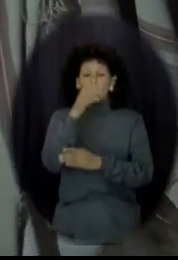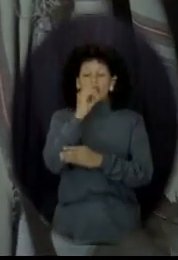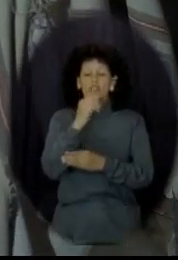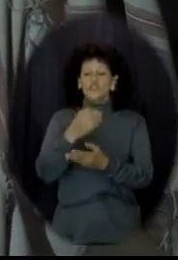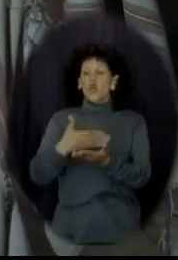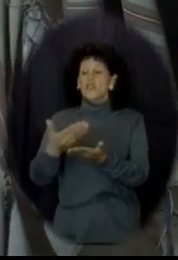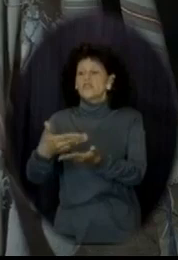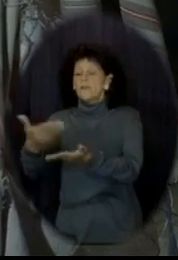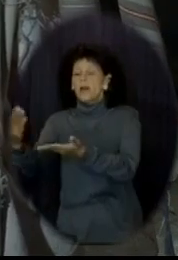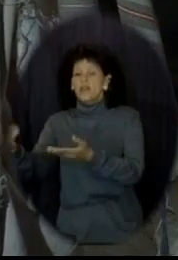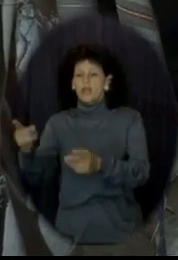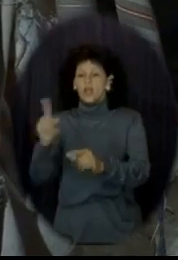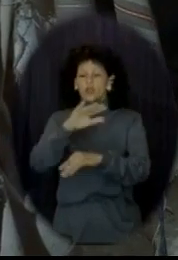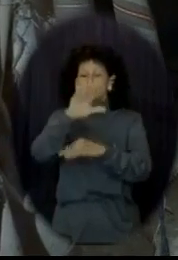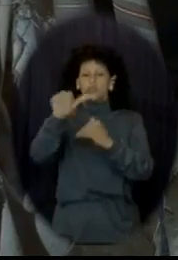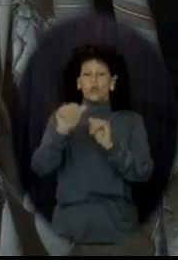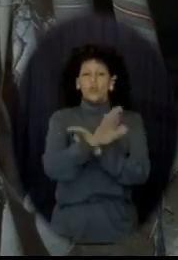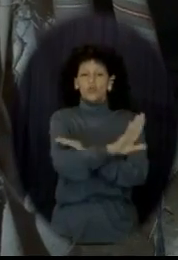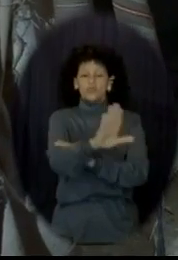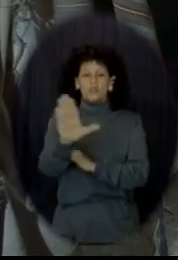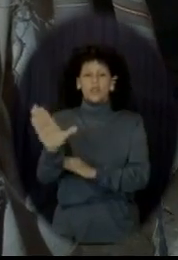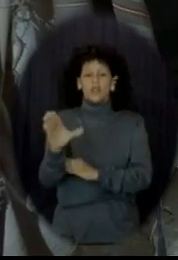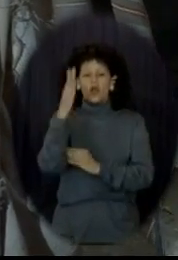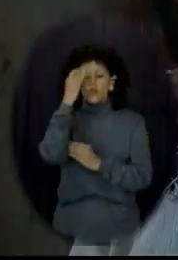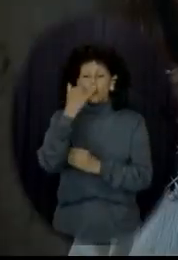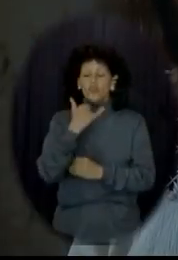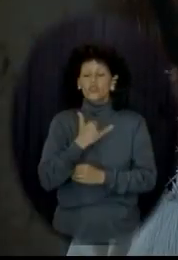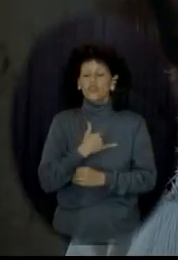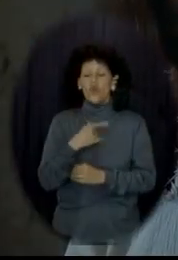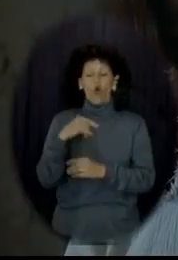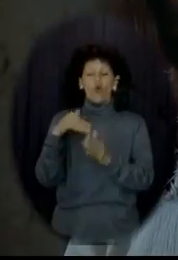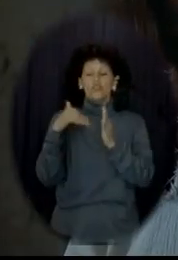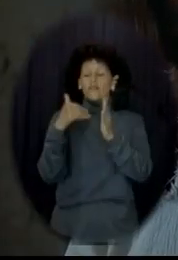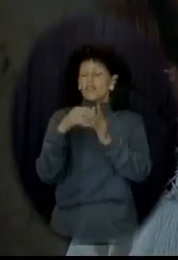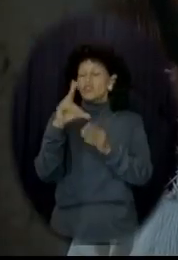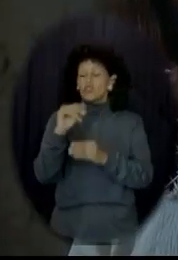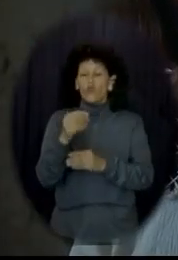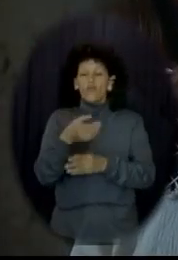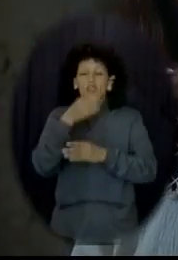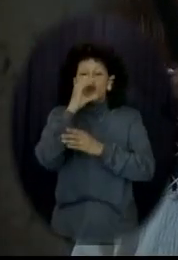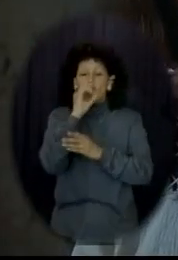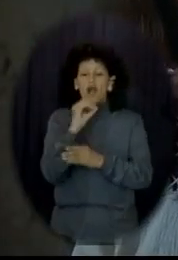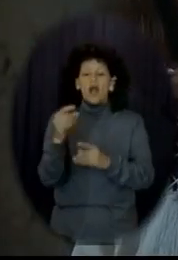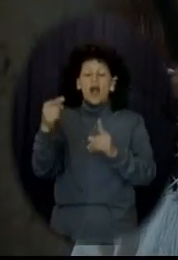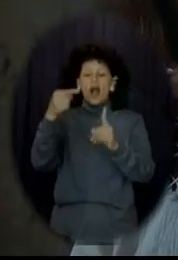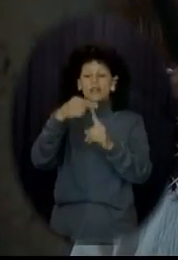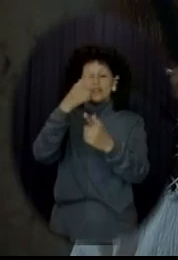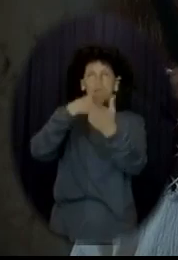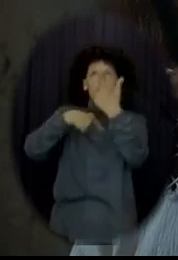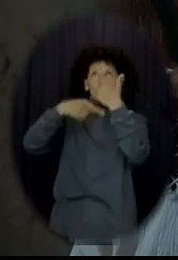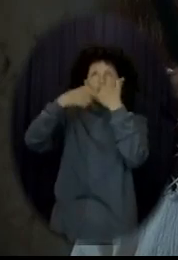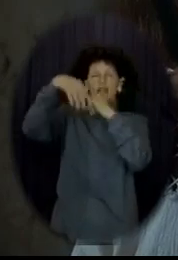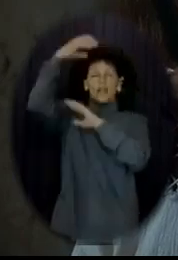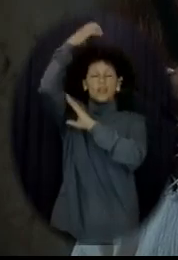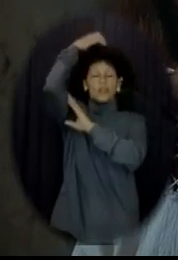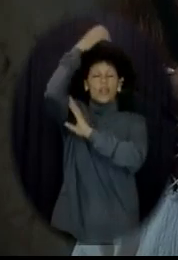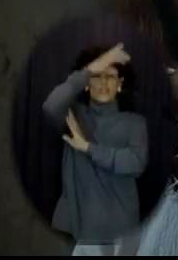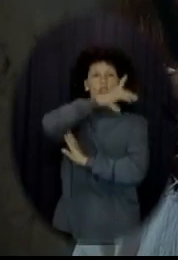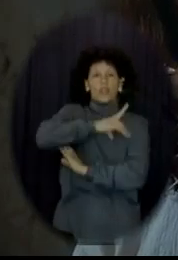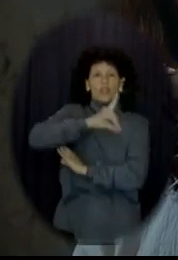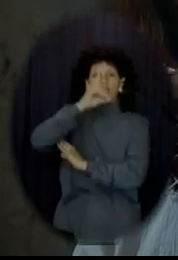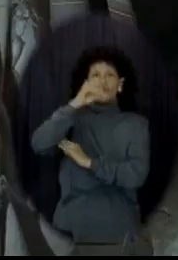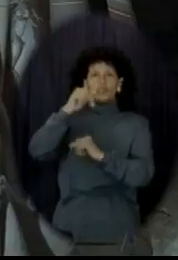Tomen esto y repártanlo entre ustedes, porque les digo que no volveré a beber el fruto de la vid hasta que venga el reino de